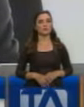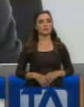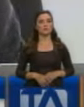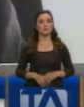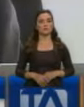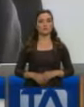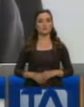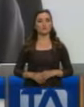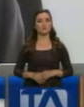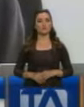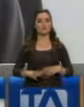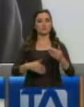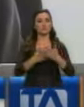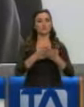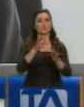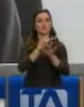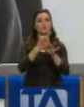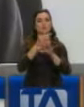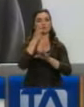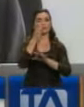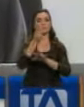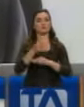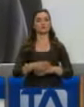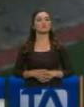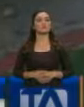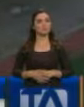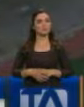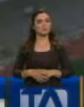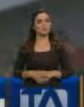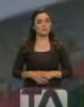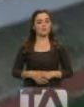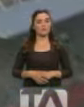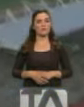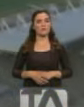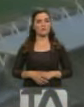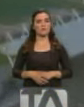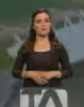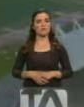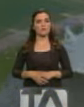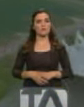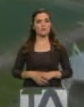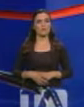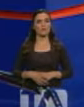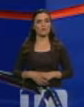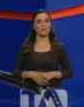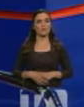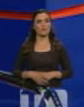para todos los servidores públicos relacionados. Dayana Monroy, 24 horas.